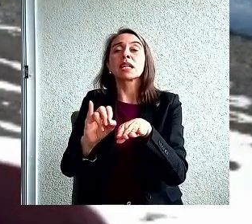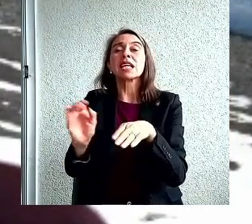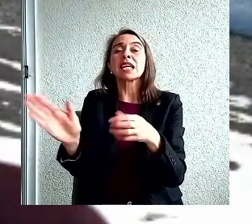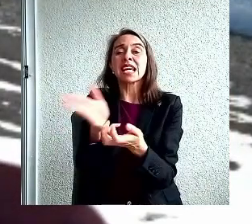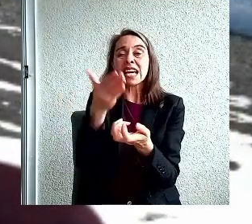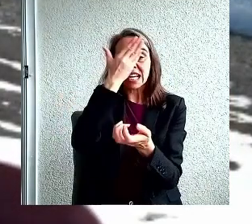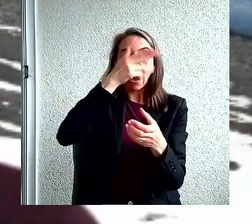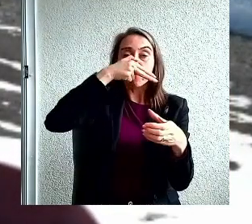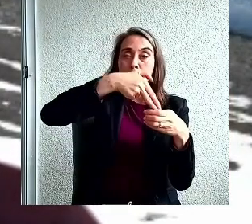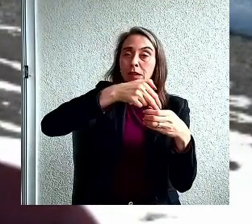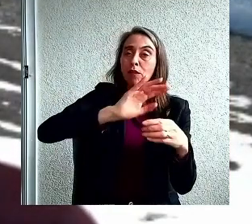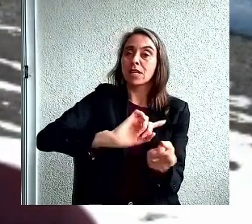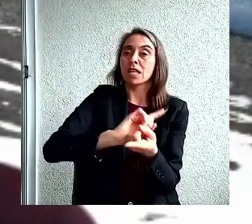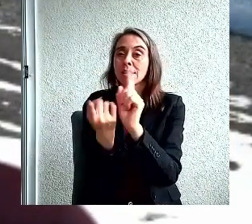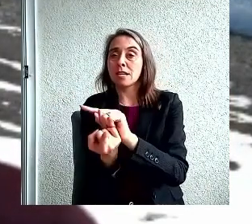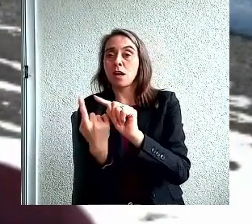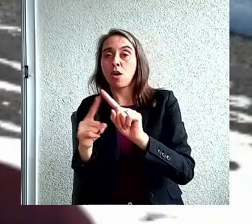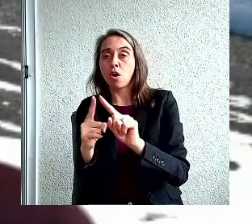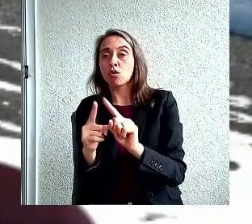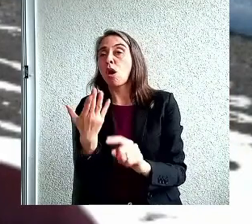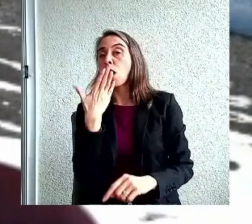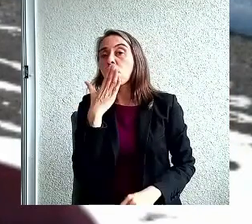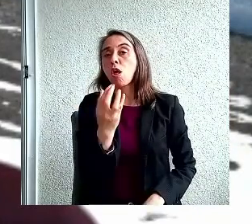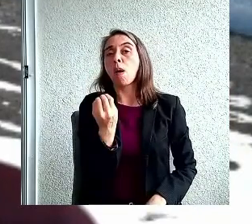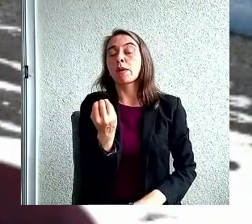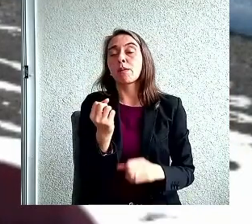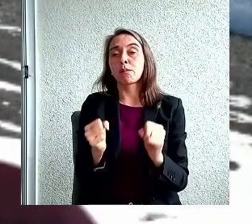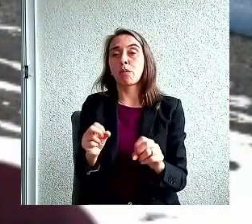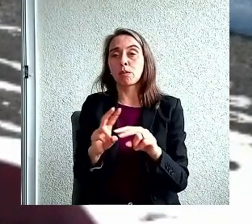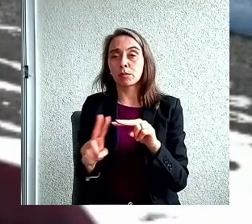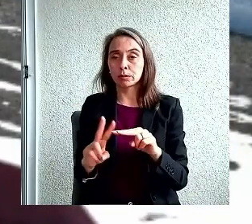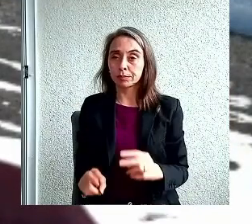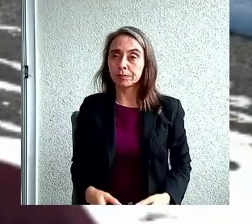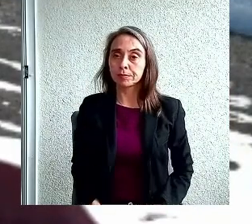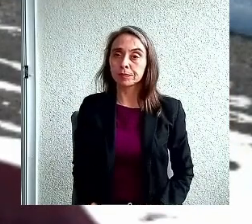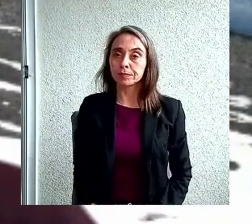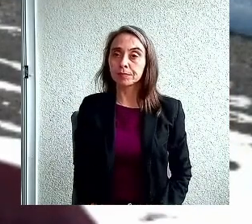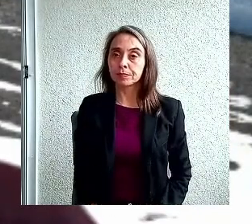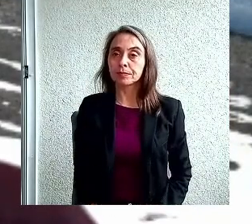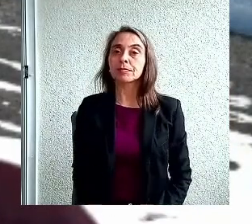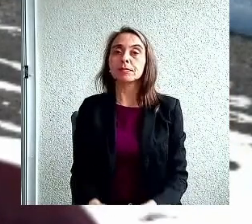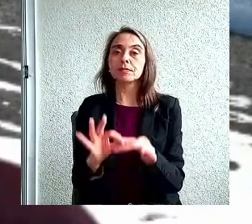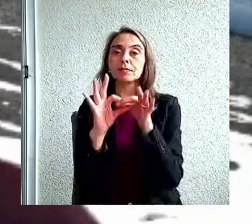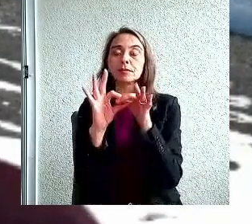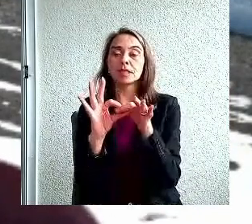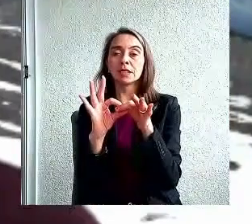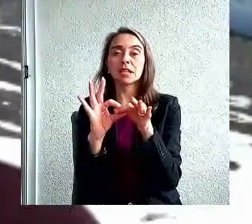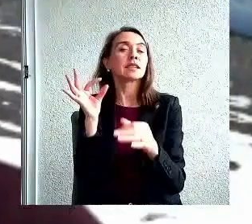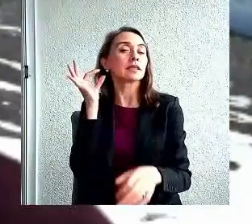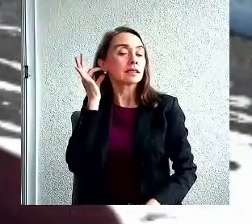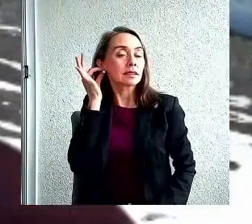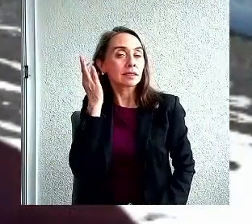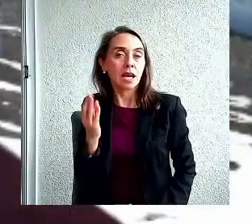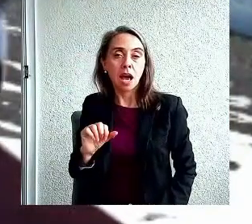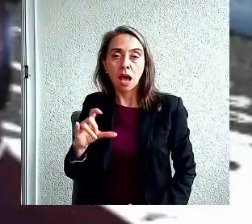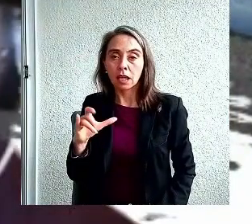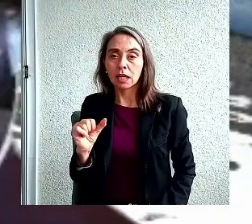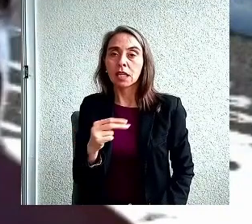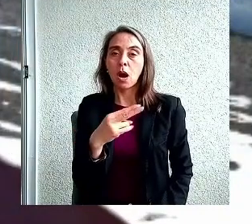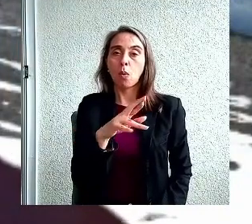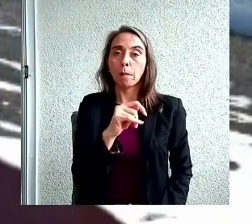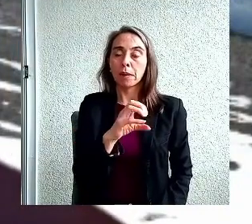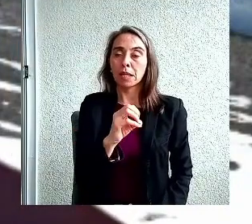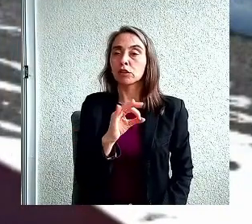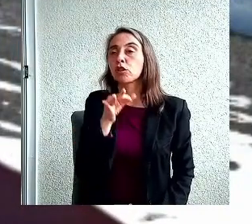Gracias, Angélica. Sí, Humberto. Mira, básicamente yo creo que aquí hay un tema clave. Yo mencioné la crisis del